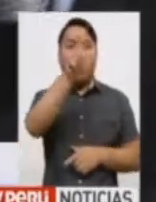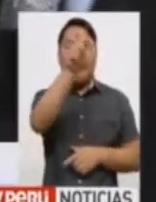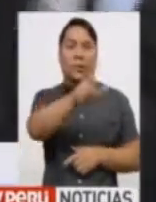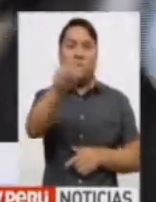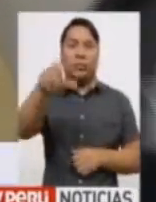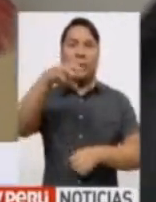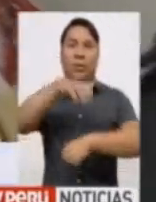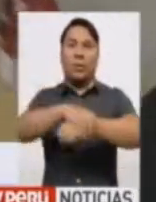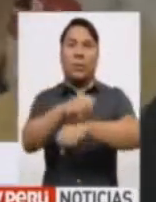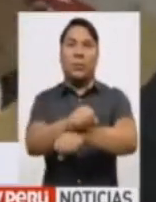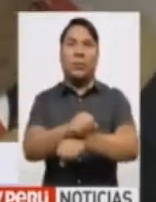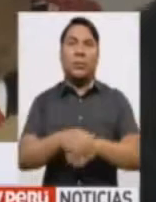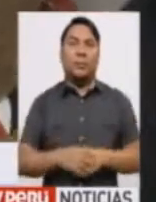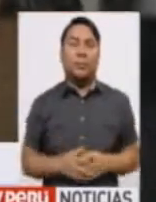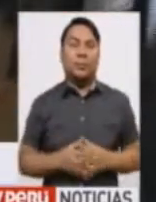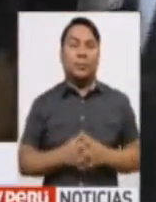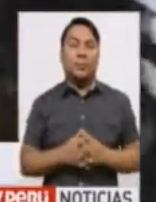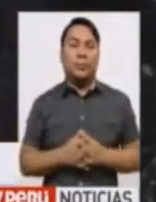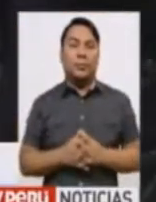personas.